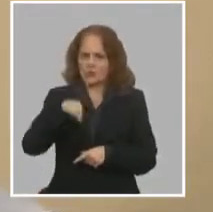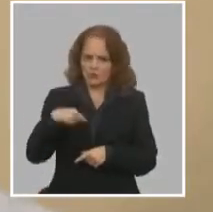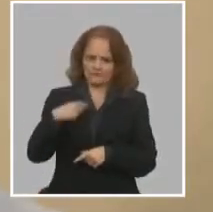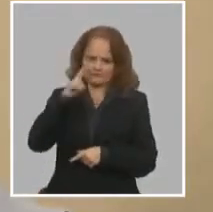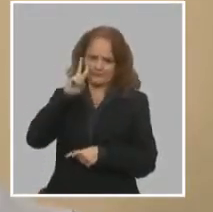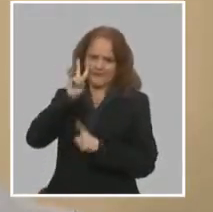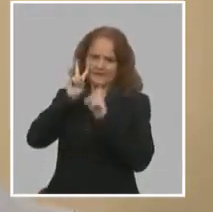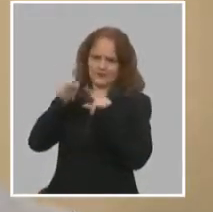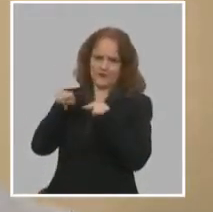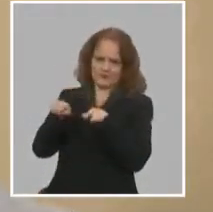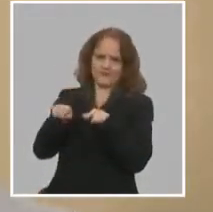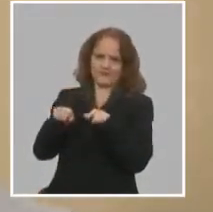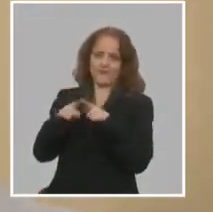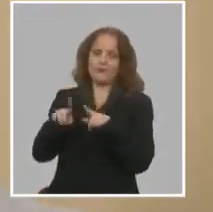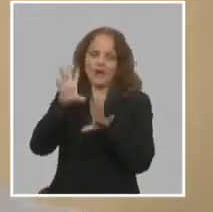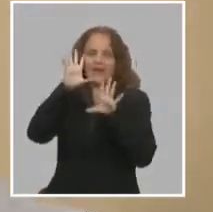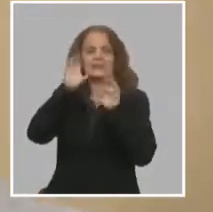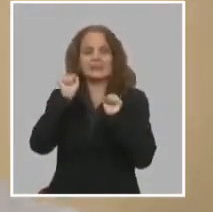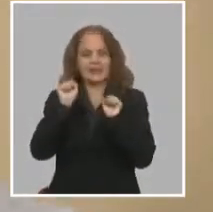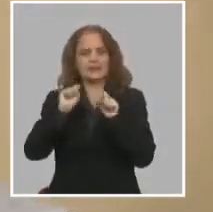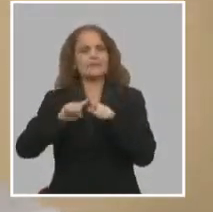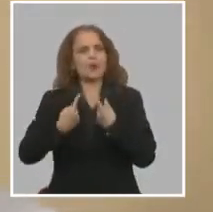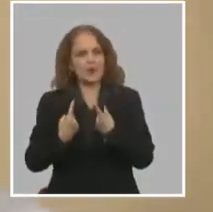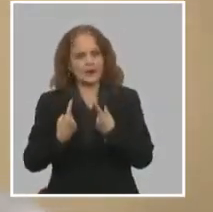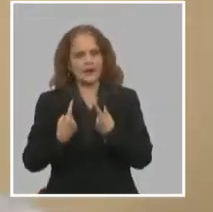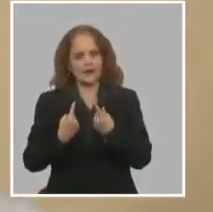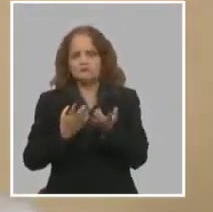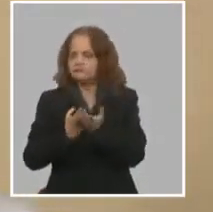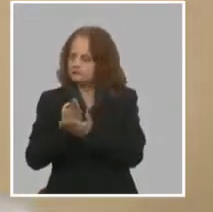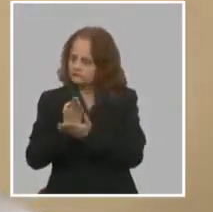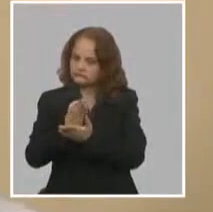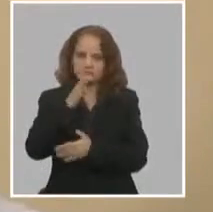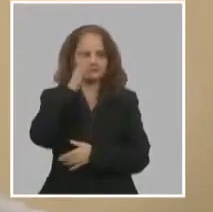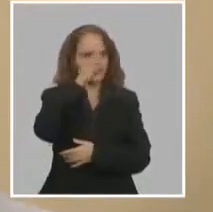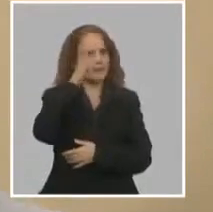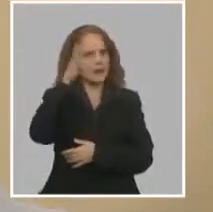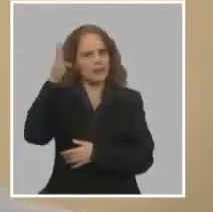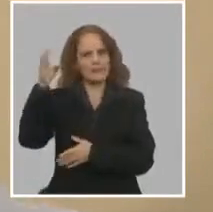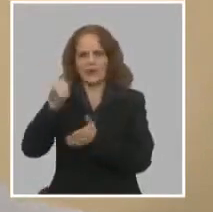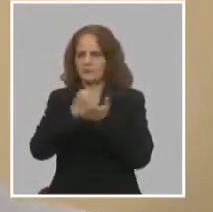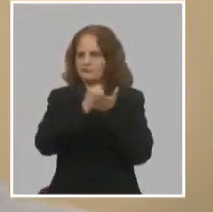que entenderá el por qué tenemos que seguirlo haciendo. Yo